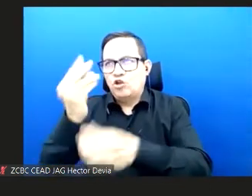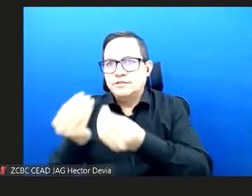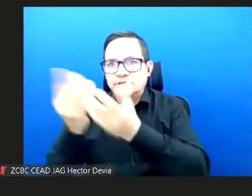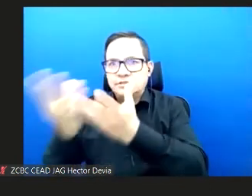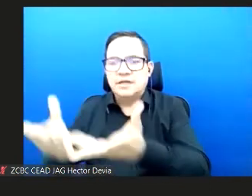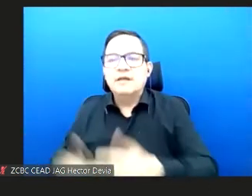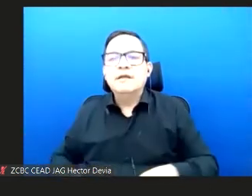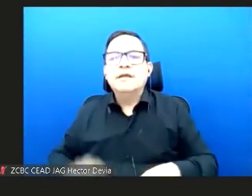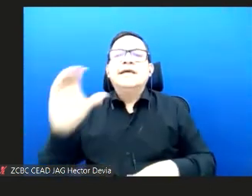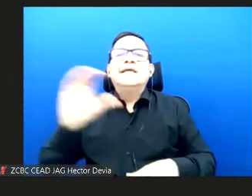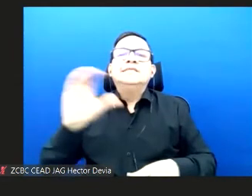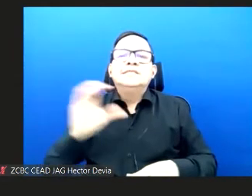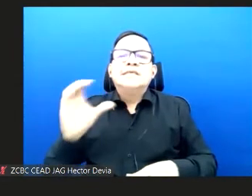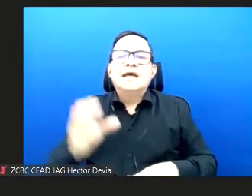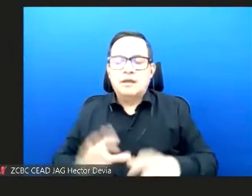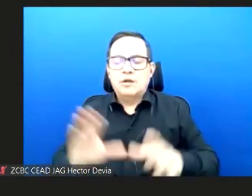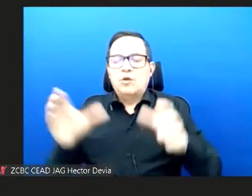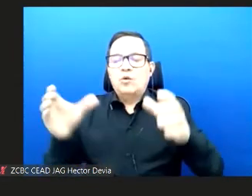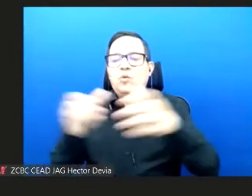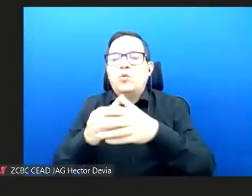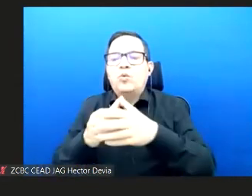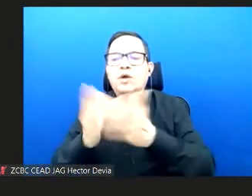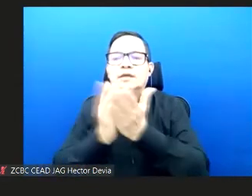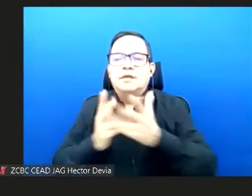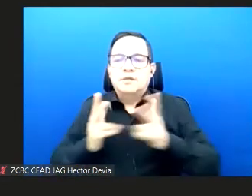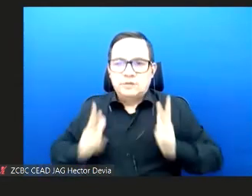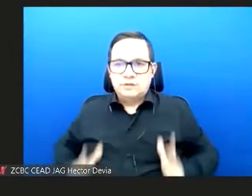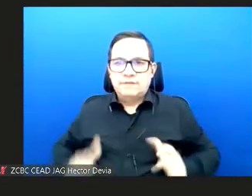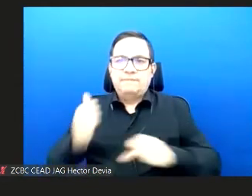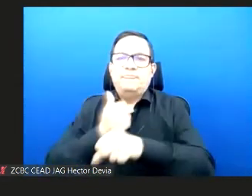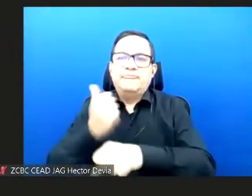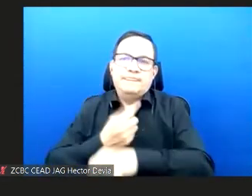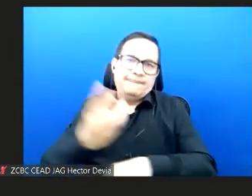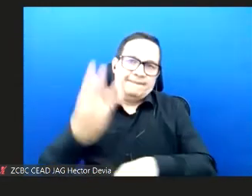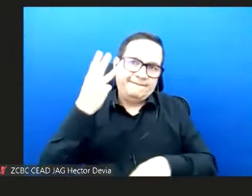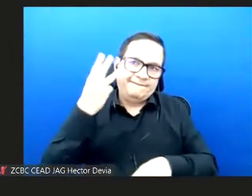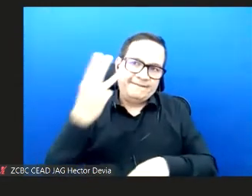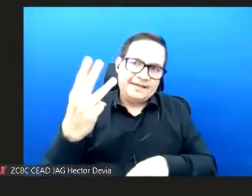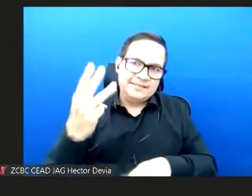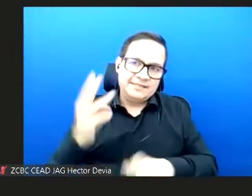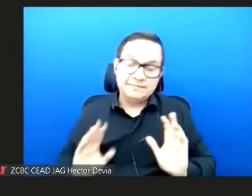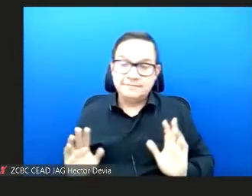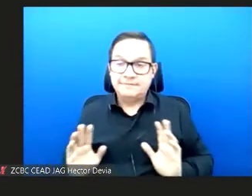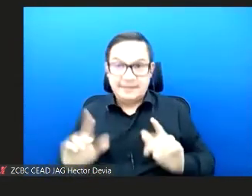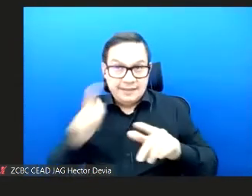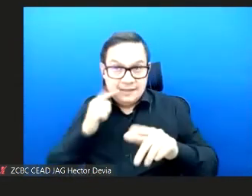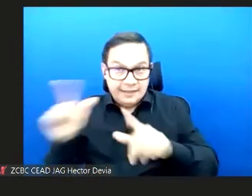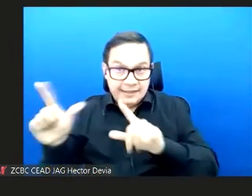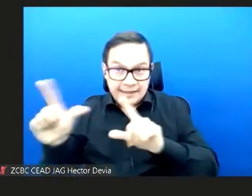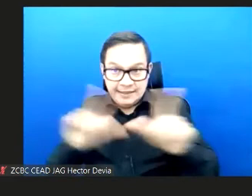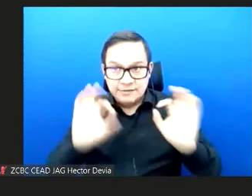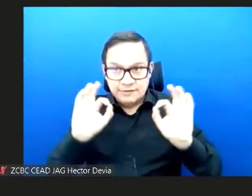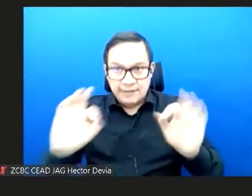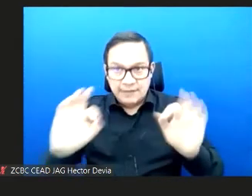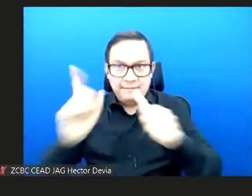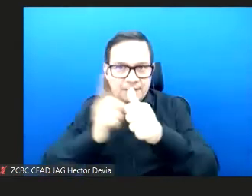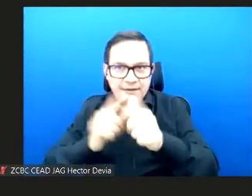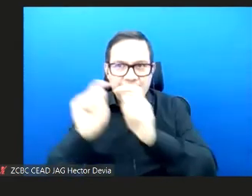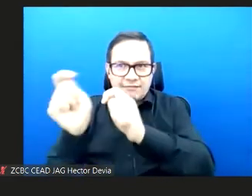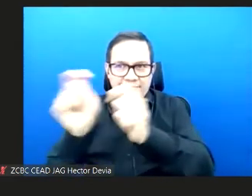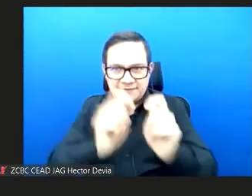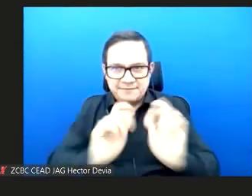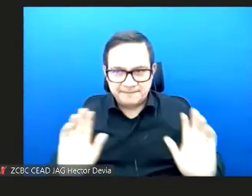conjunto C va a representar a los estudiantes que presentaron la tarea 3. ¿Listo? Eso era lo primero. Lo que pasa es que yo me